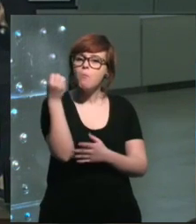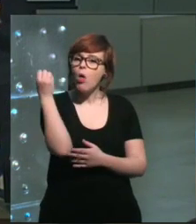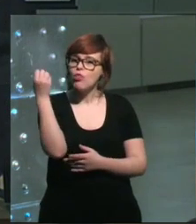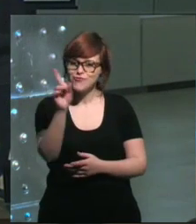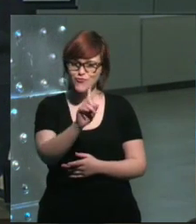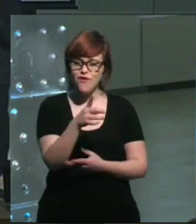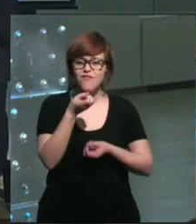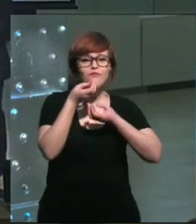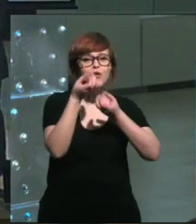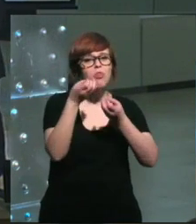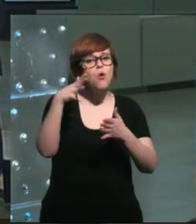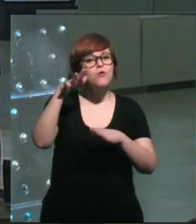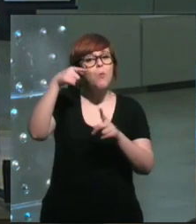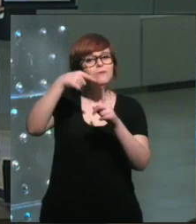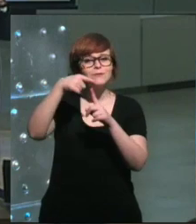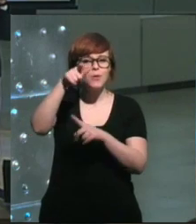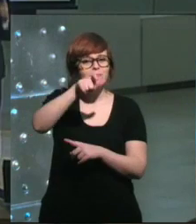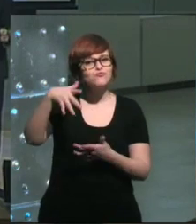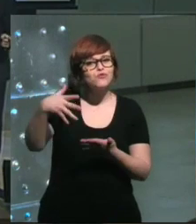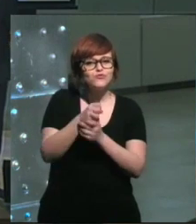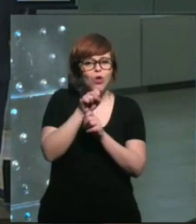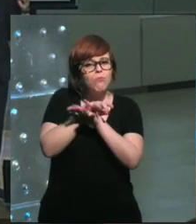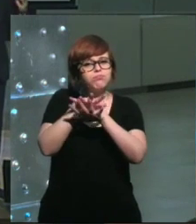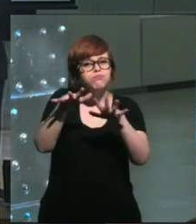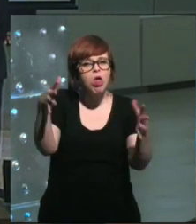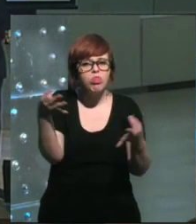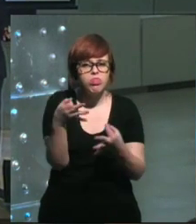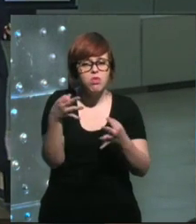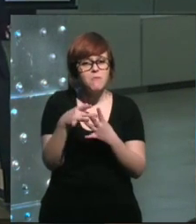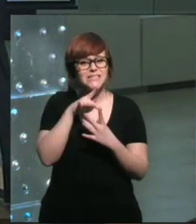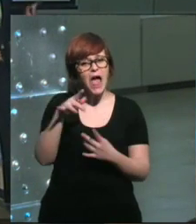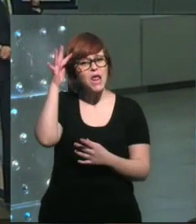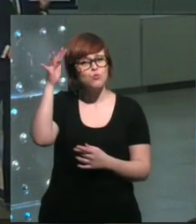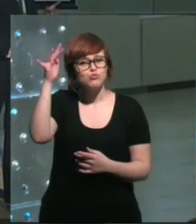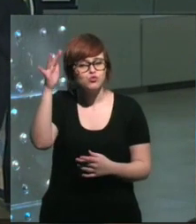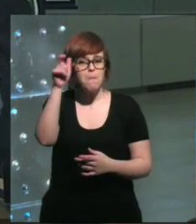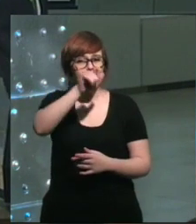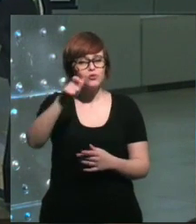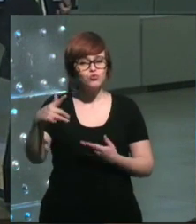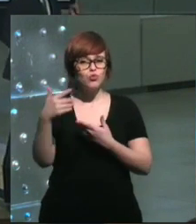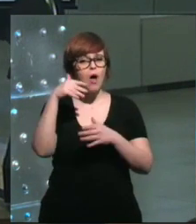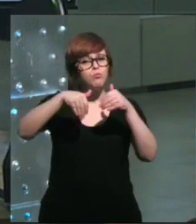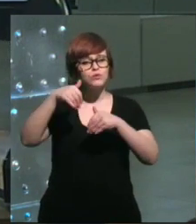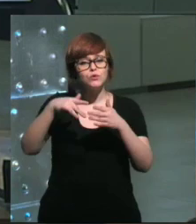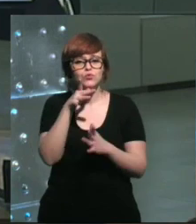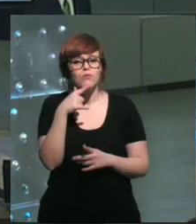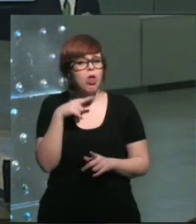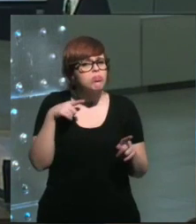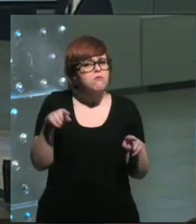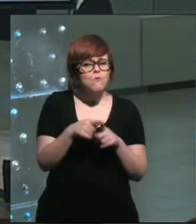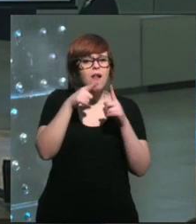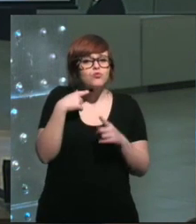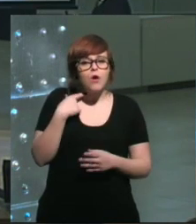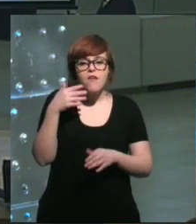Lo importante es el capital humano, es el entusiasmo, es la ilusión de los simpatizantes. No nos preocupemos por qué van a hacer con la información. Y